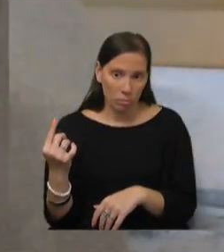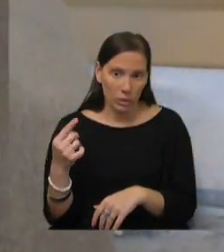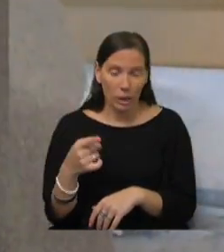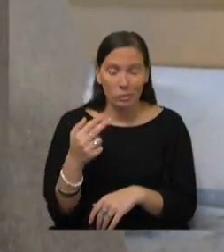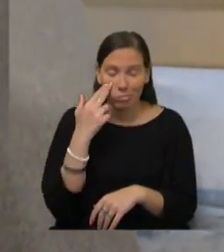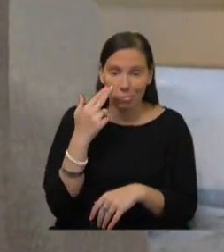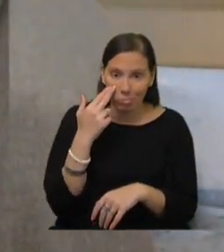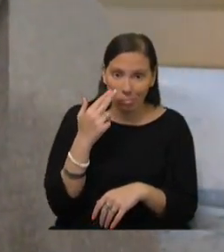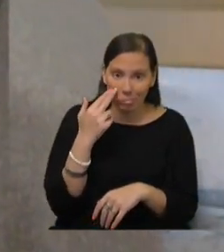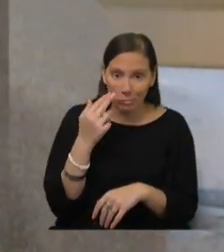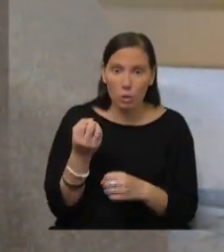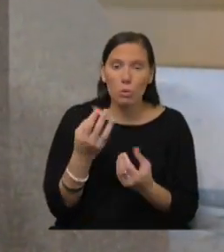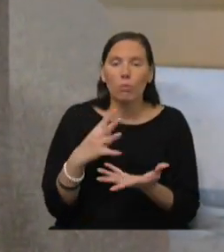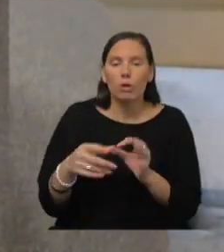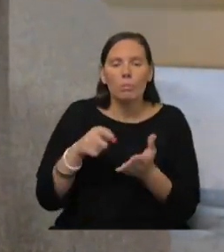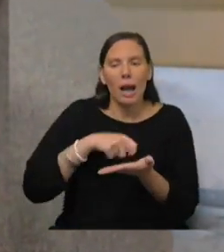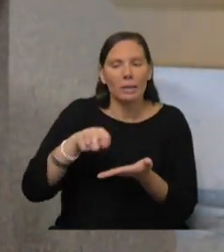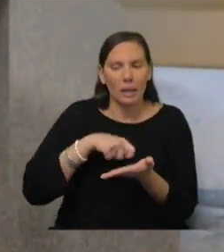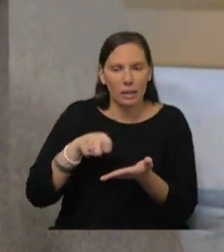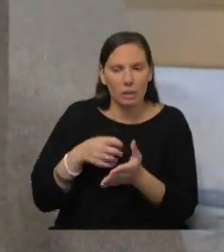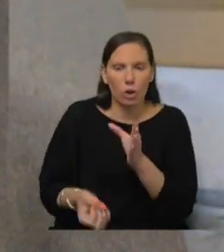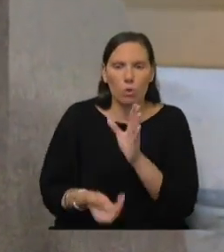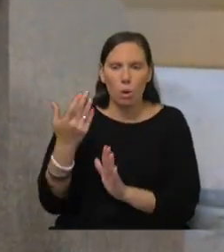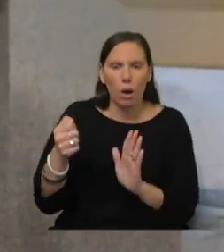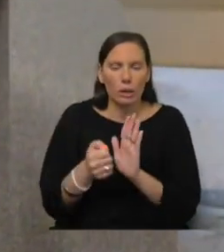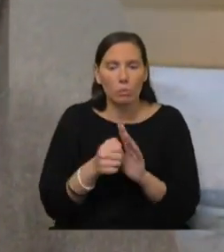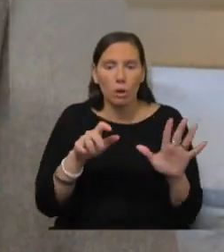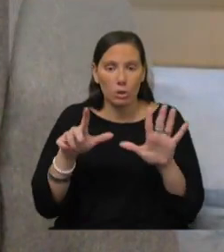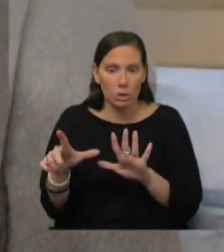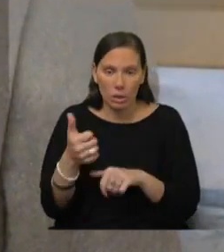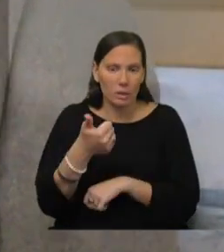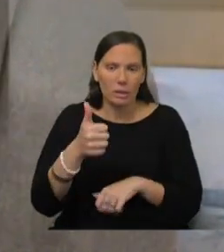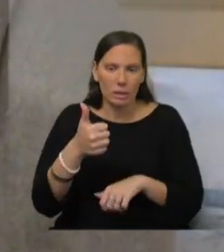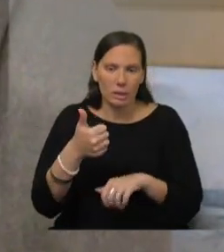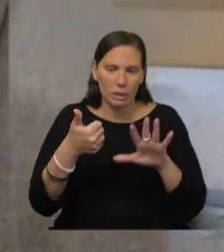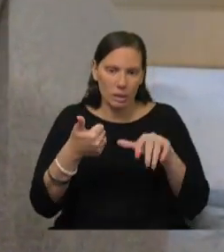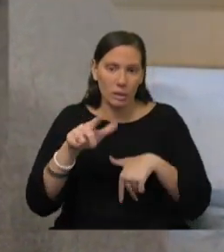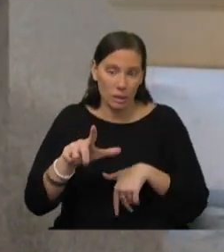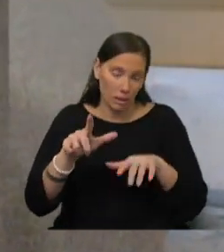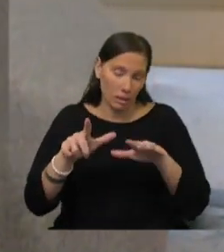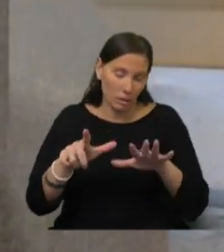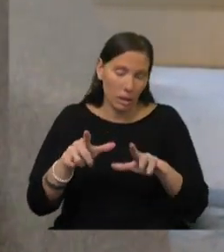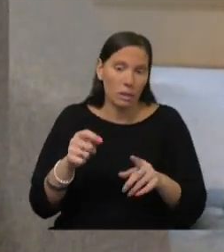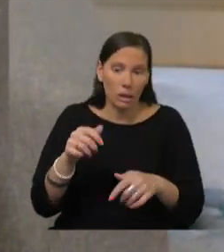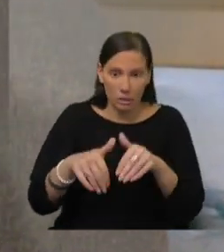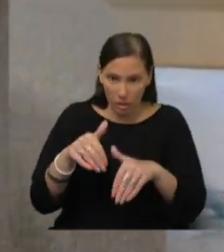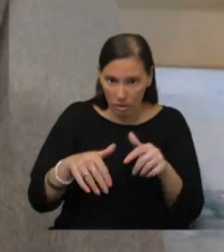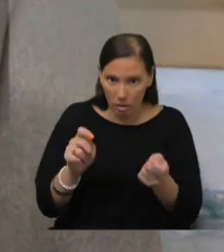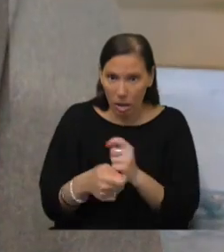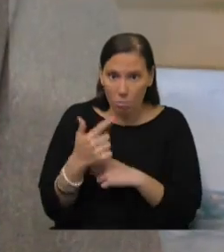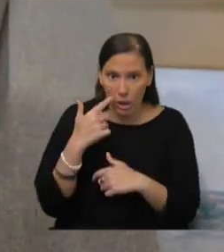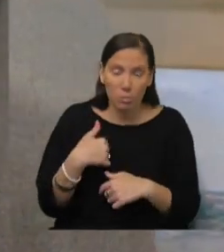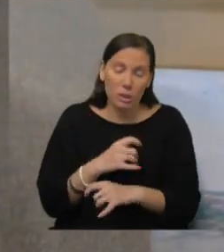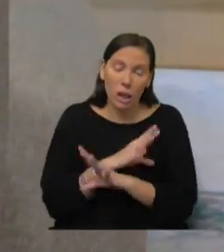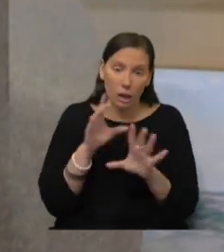problema por cómo está redactado el nuevo artículo 7 que se va 67 que se va a plebiscitar y a mi juicio bastante Claro